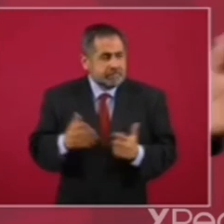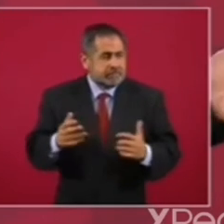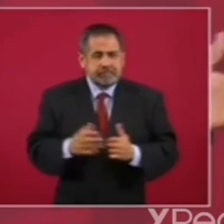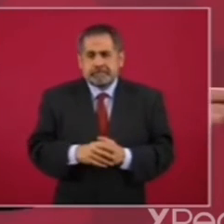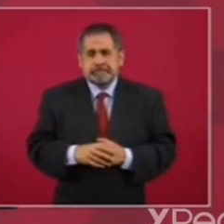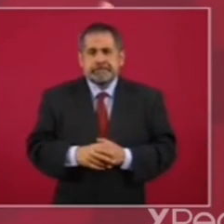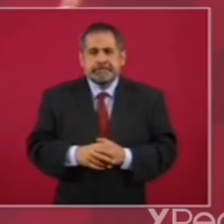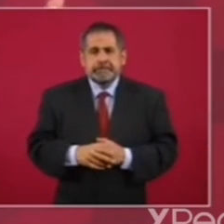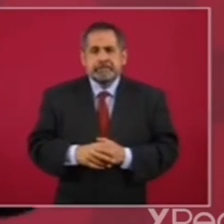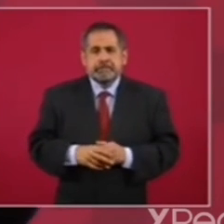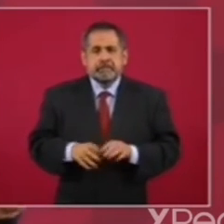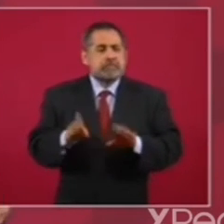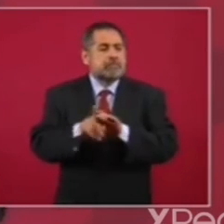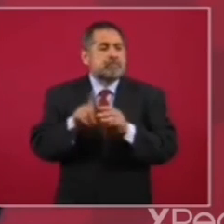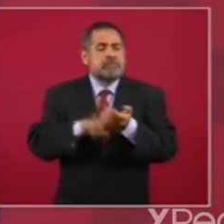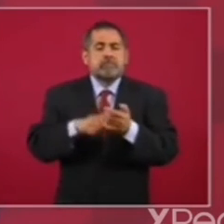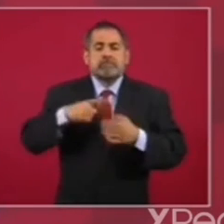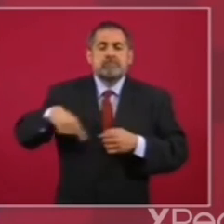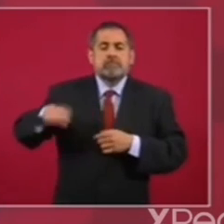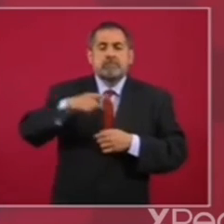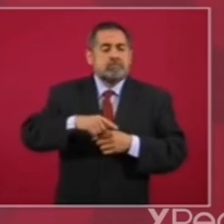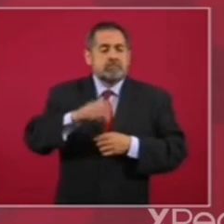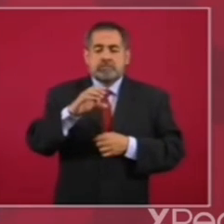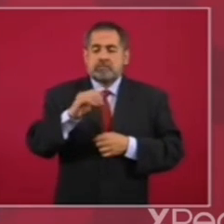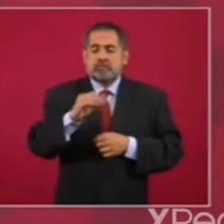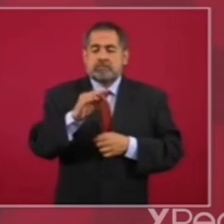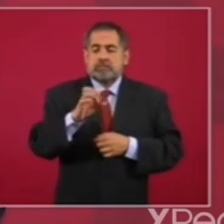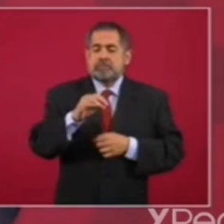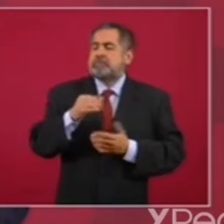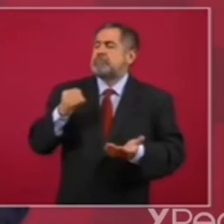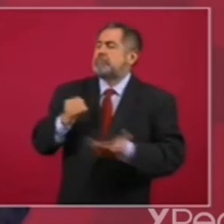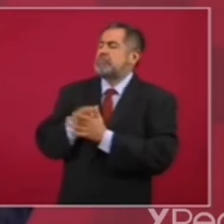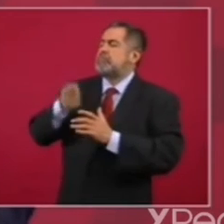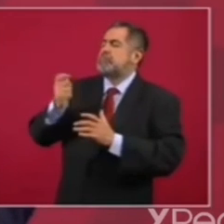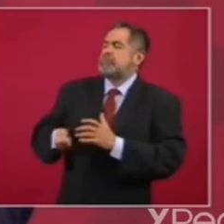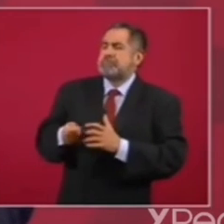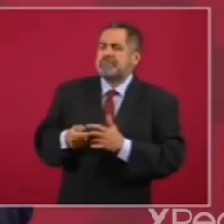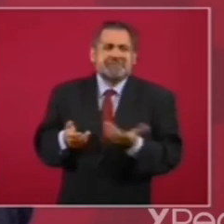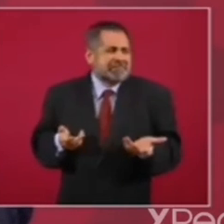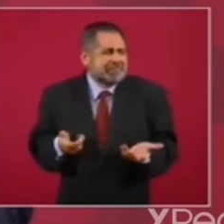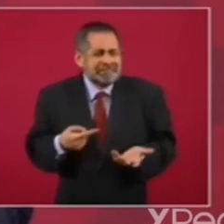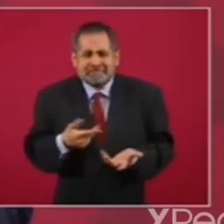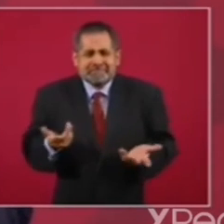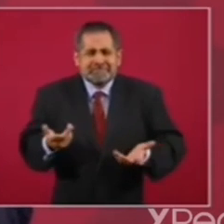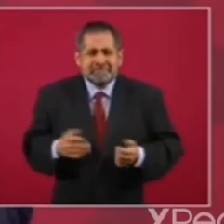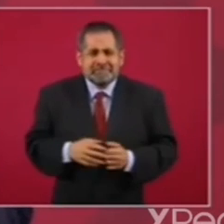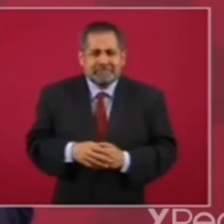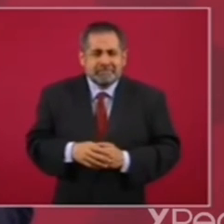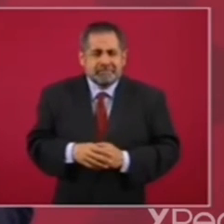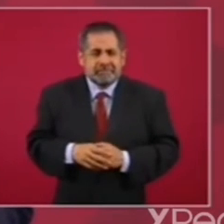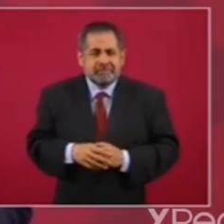Entonces, una resolución de la COFECE, como lo estamos viendo aquí,